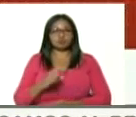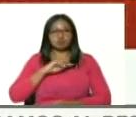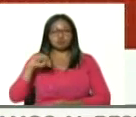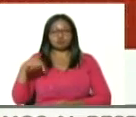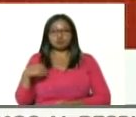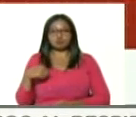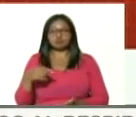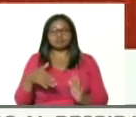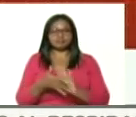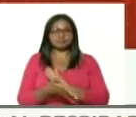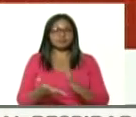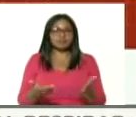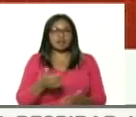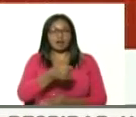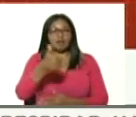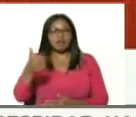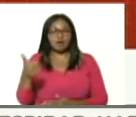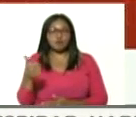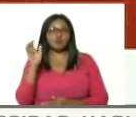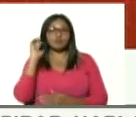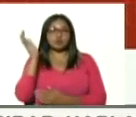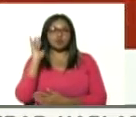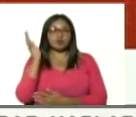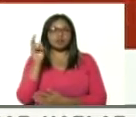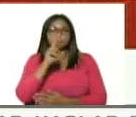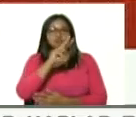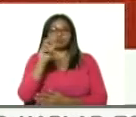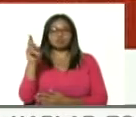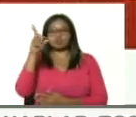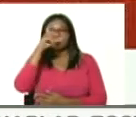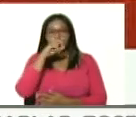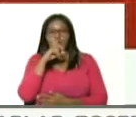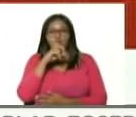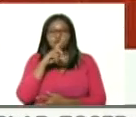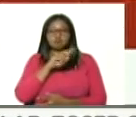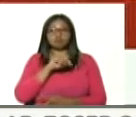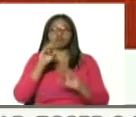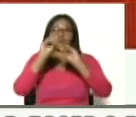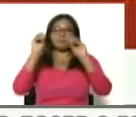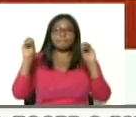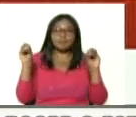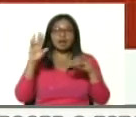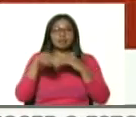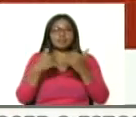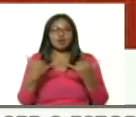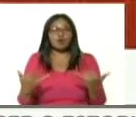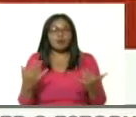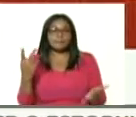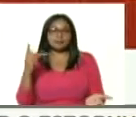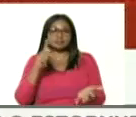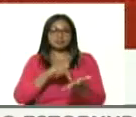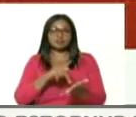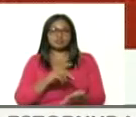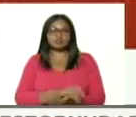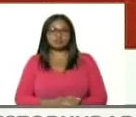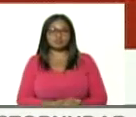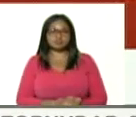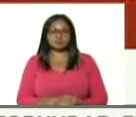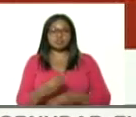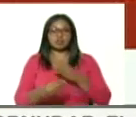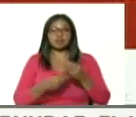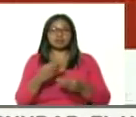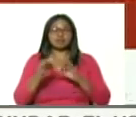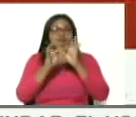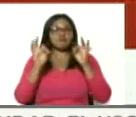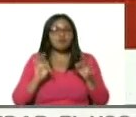entonces, cada capítulo del Congreso Bicentenario de los Pueblos a convocar a la participación, a crear